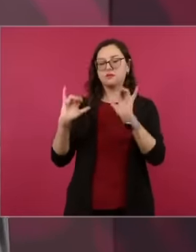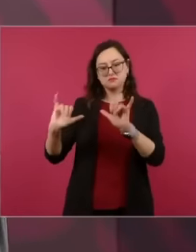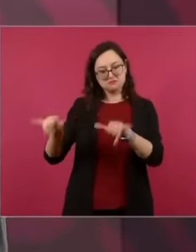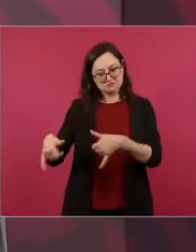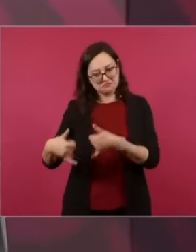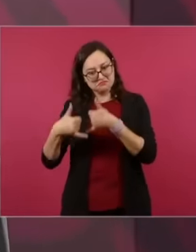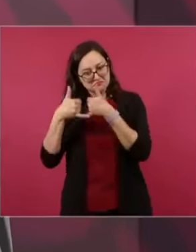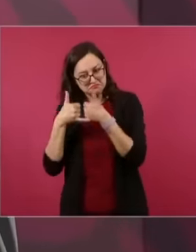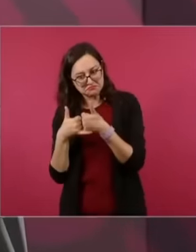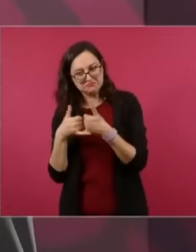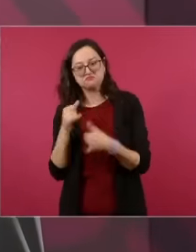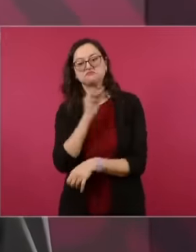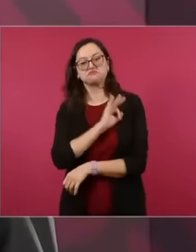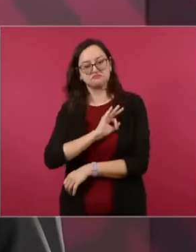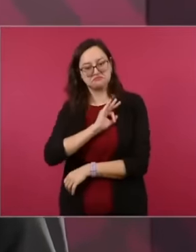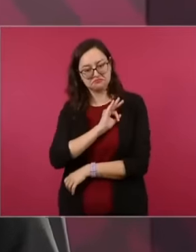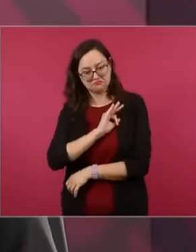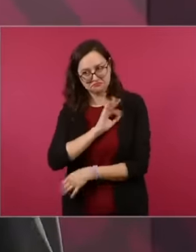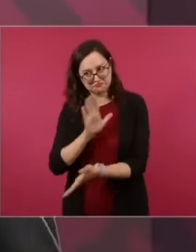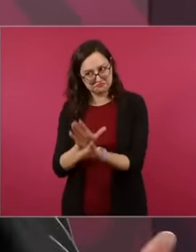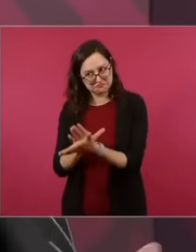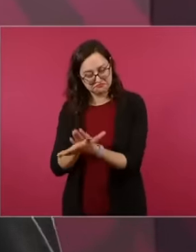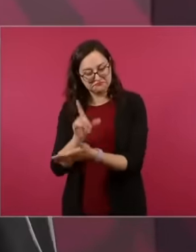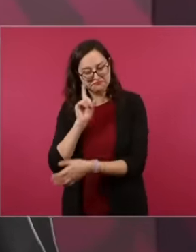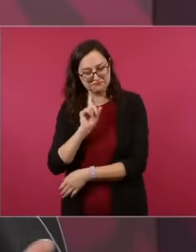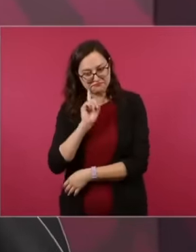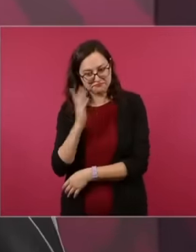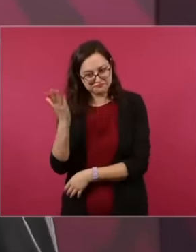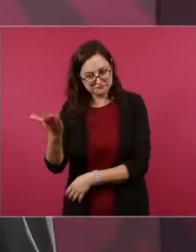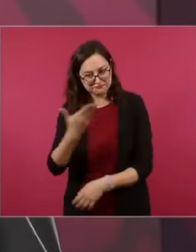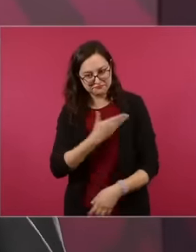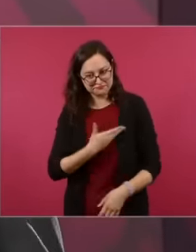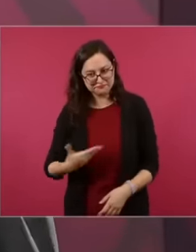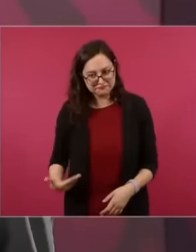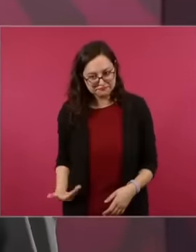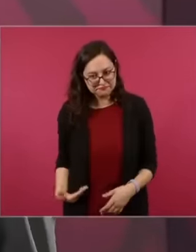estoy muy contento porque